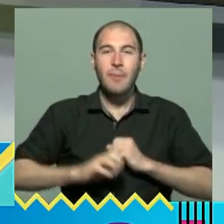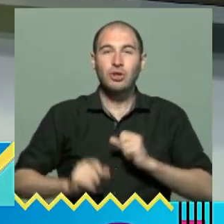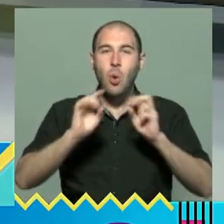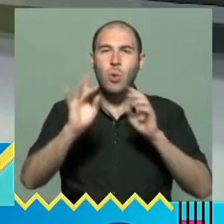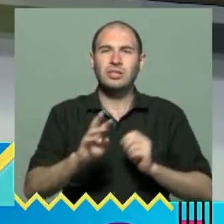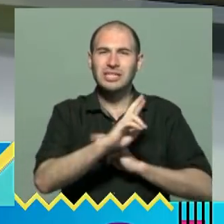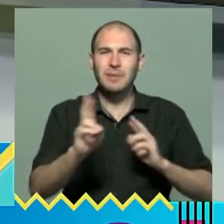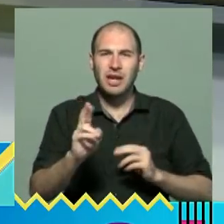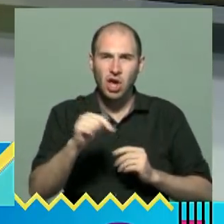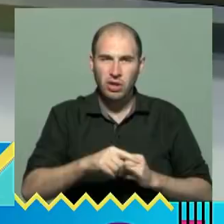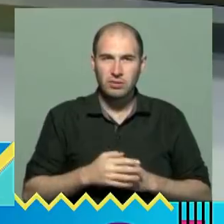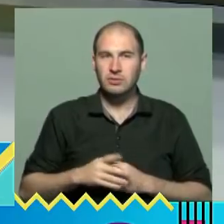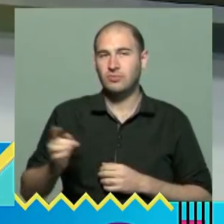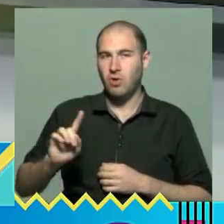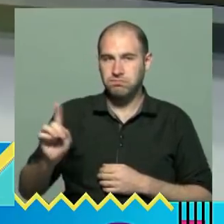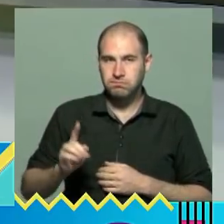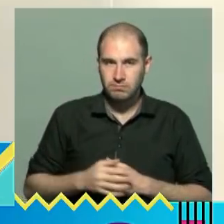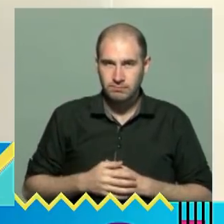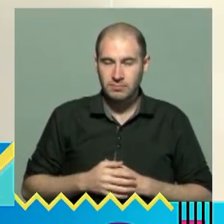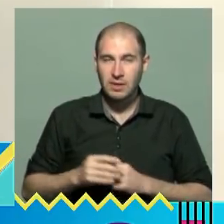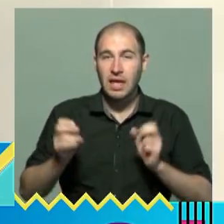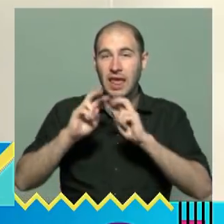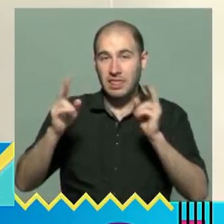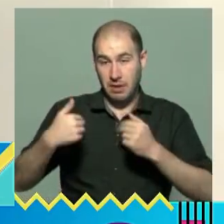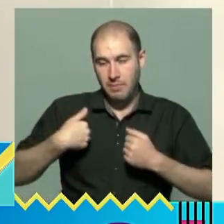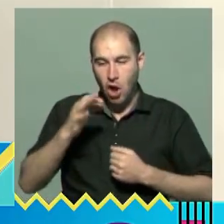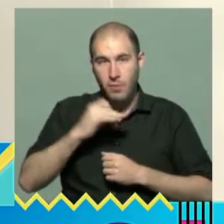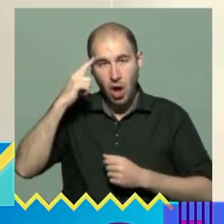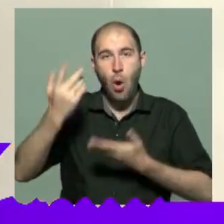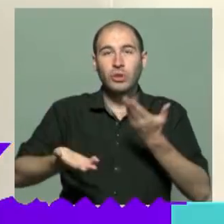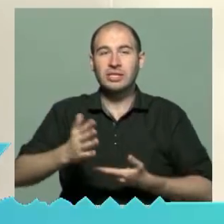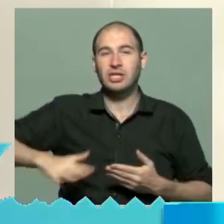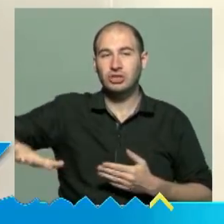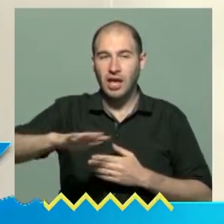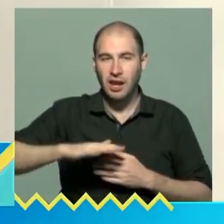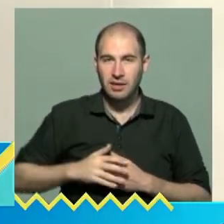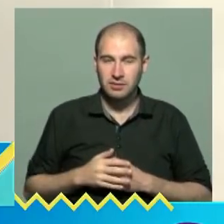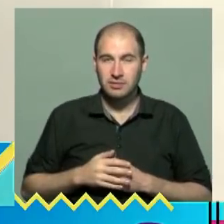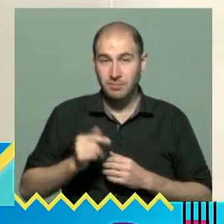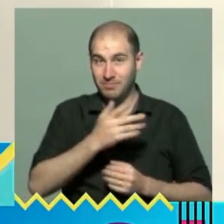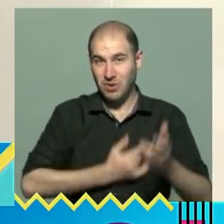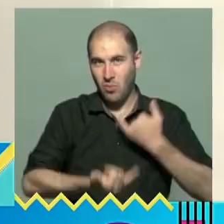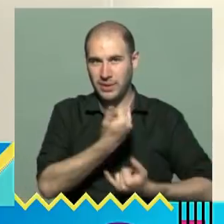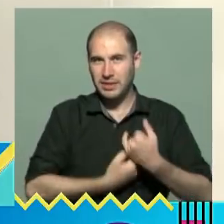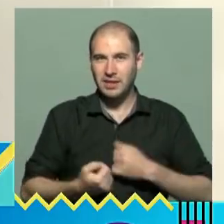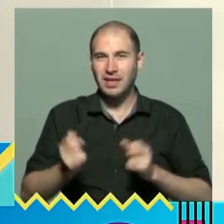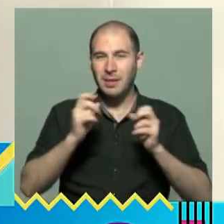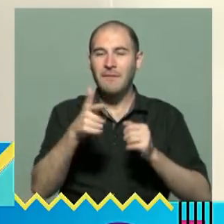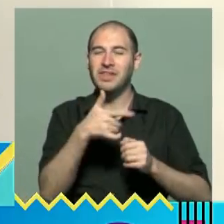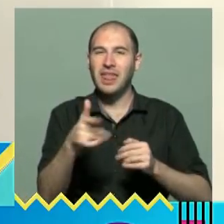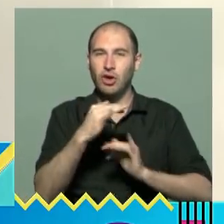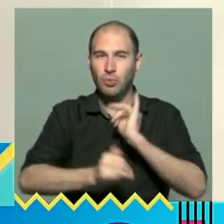cuestiones religiosas? No, por supuesto que no, es una cuestión para mí de justicia social, que bien lo decían un poco en los